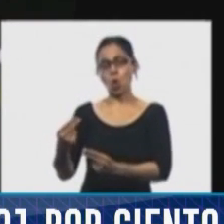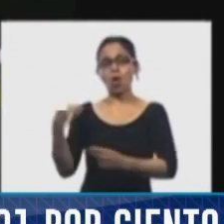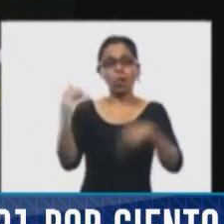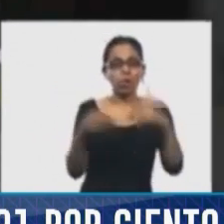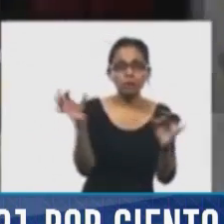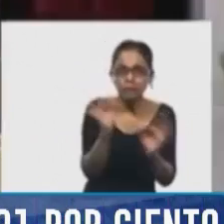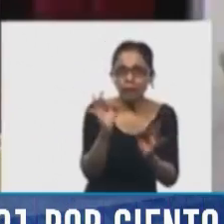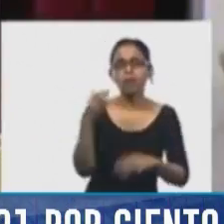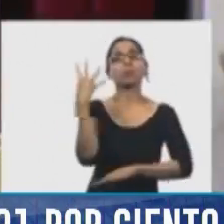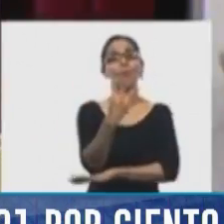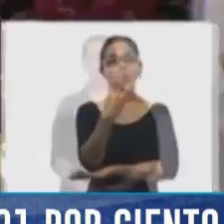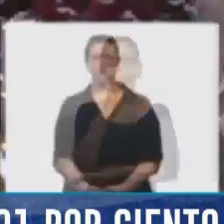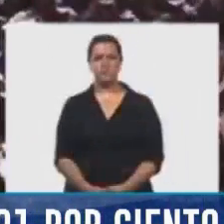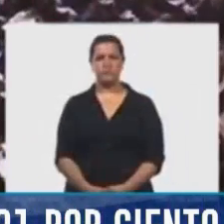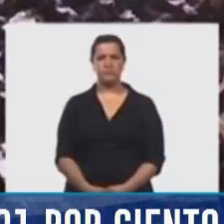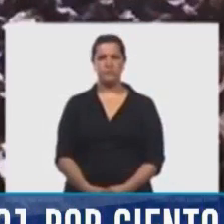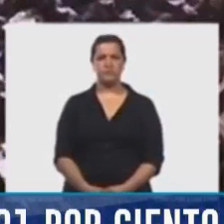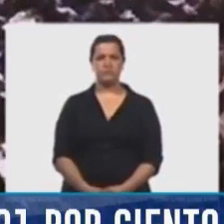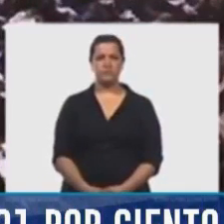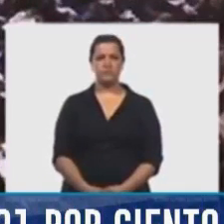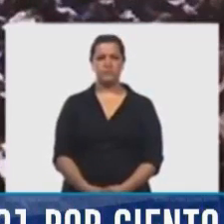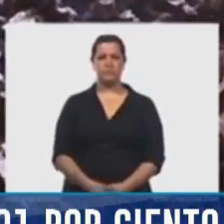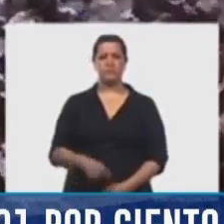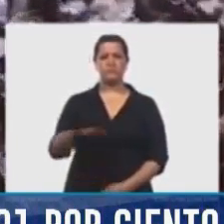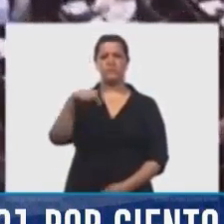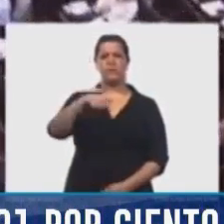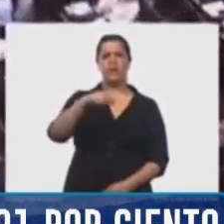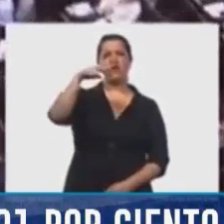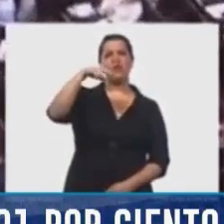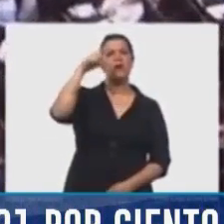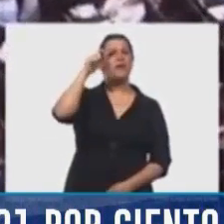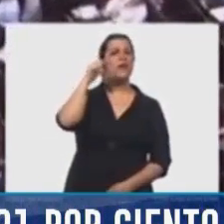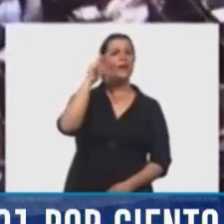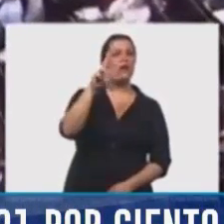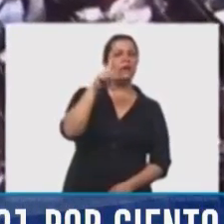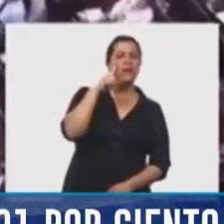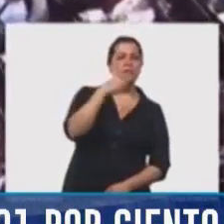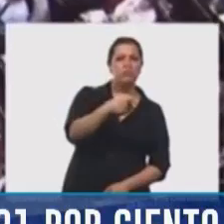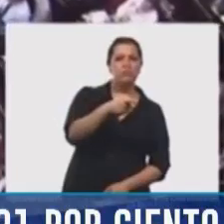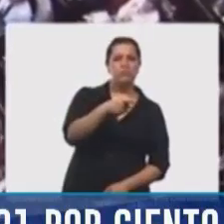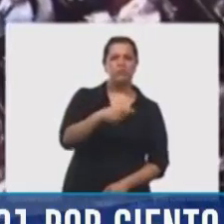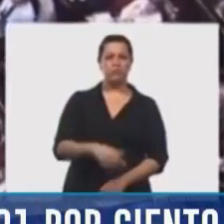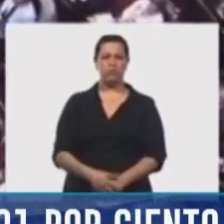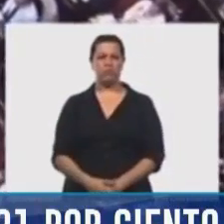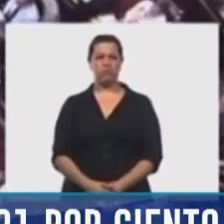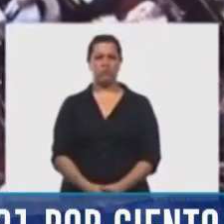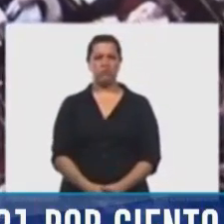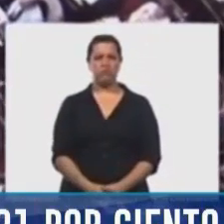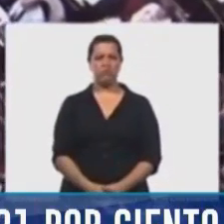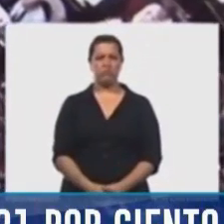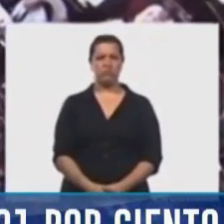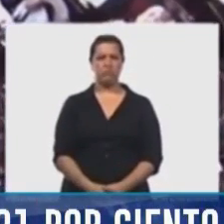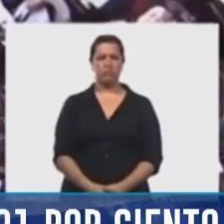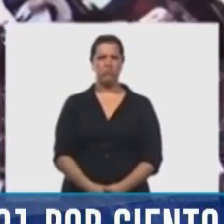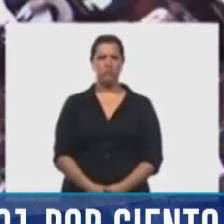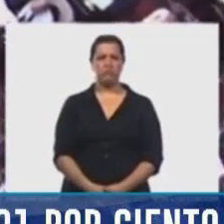Petri y Patricia Jiménez de la UCR. Y Luis Borsani, también radical, se ausentó durante la votación. ¿Qué se espera en las próximas horas?